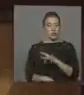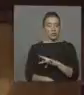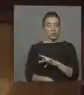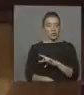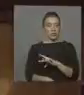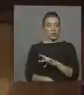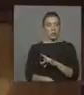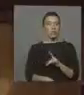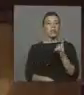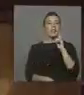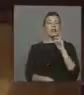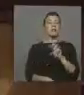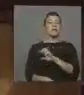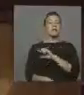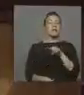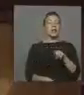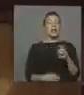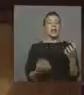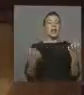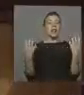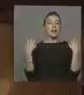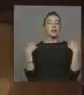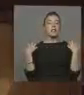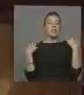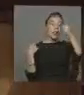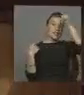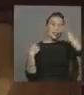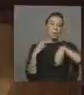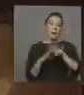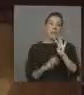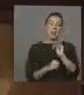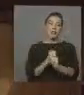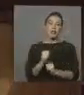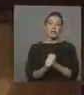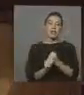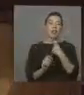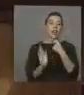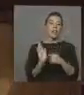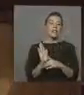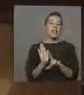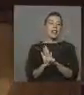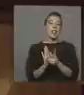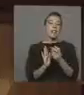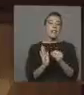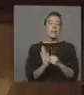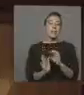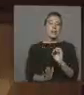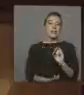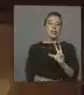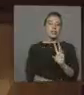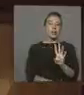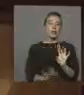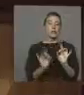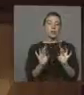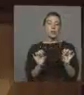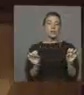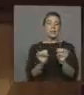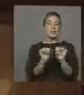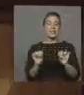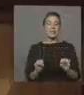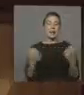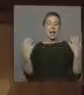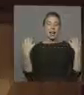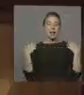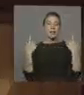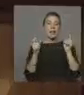se imputa la responsabilidad penal a los mayores de 14 años, de acuerdo a la Ley 20.084, que establece un sistema de responsabilidad